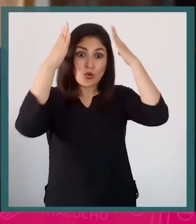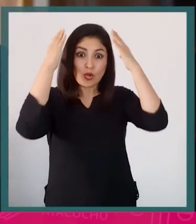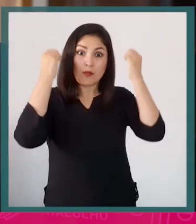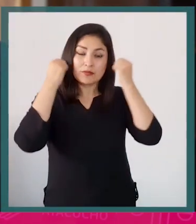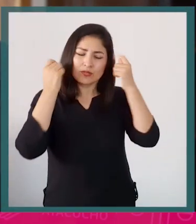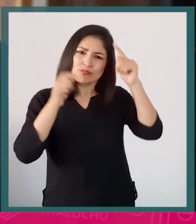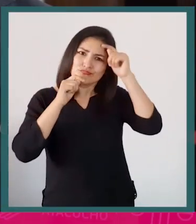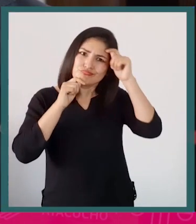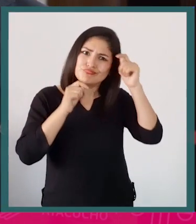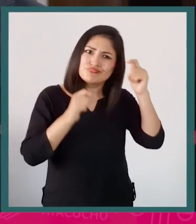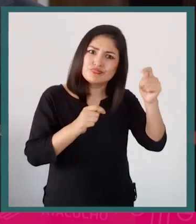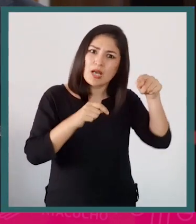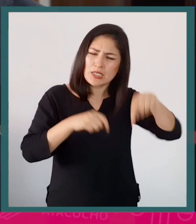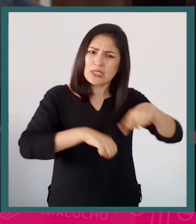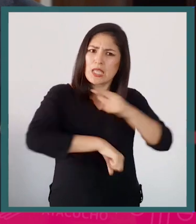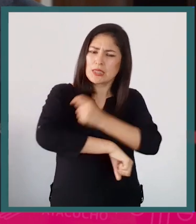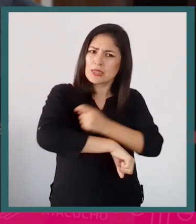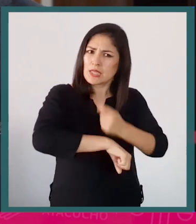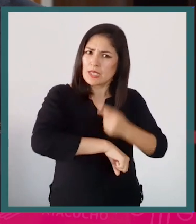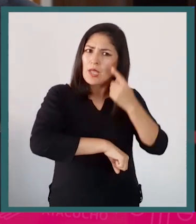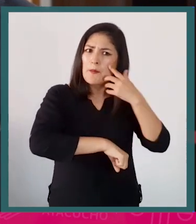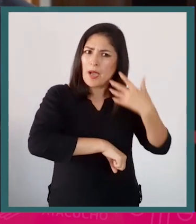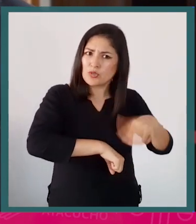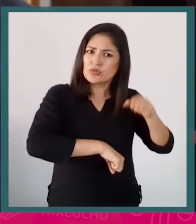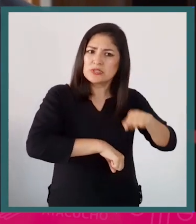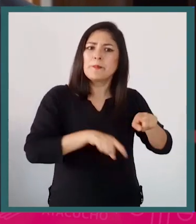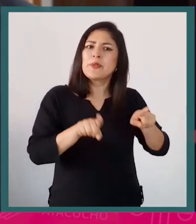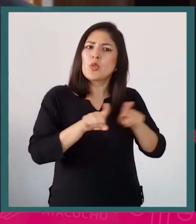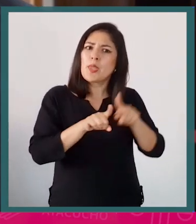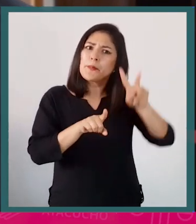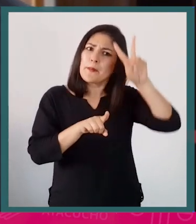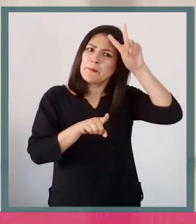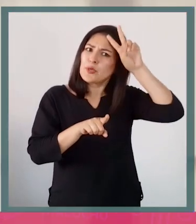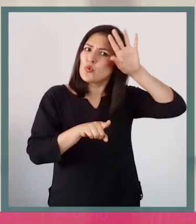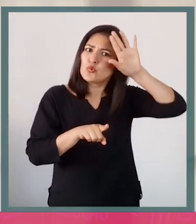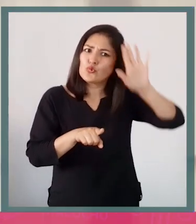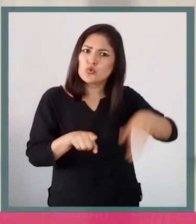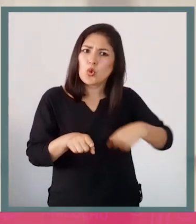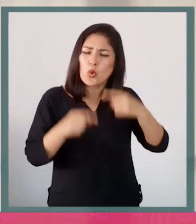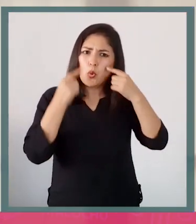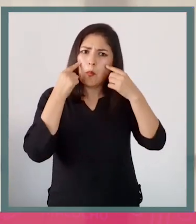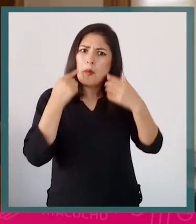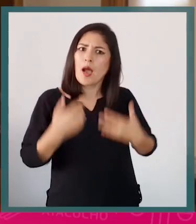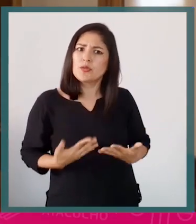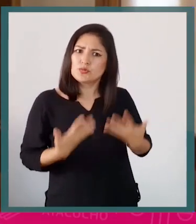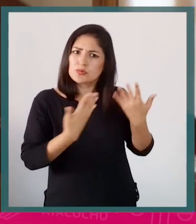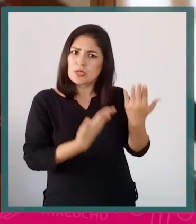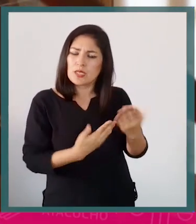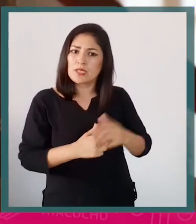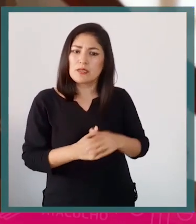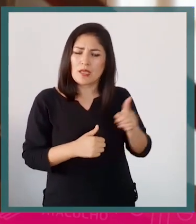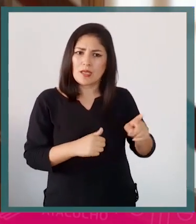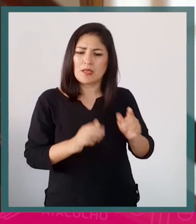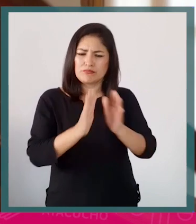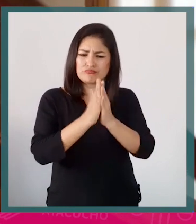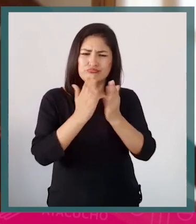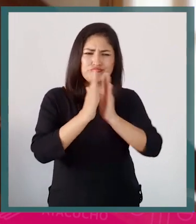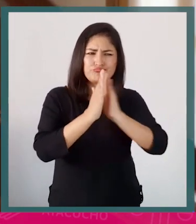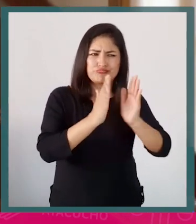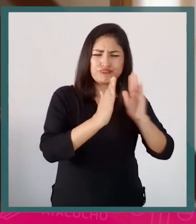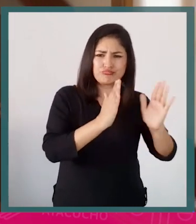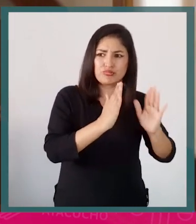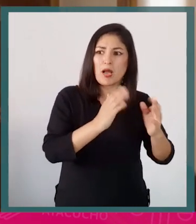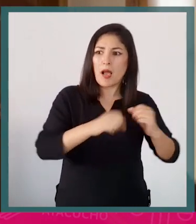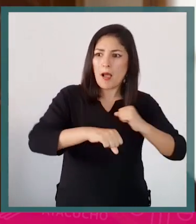A don Jorge Basadre, que no solo dio a Tacna tanto valor, sino al Perú entero. Por eso es que esta es una muestra también de un